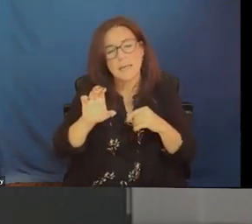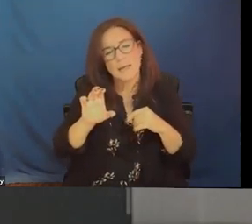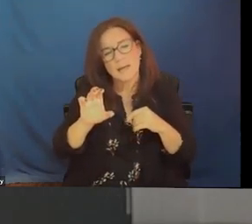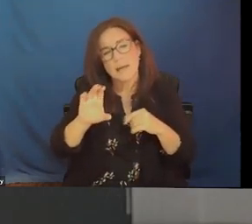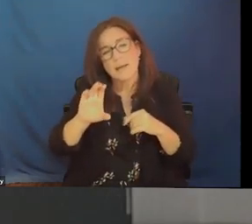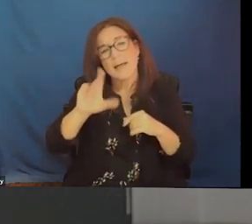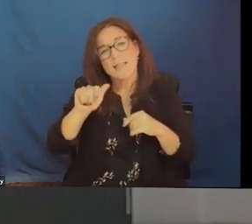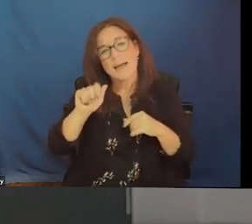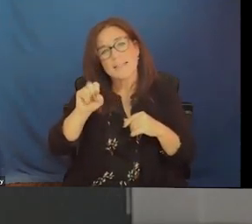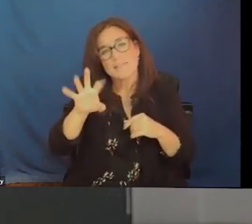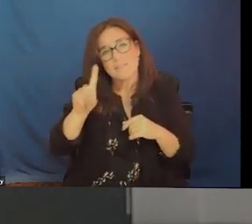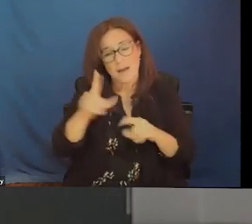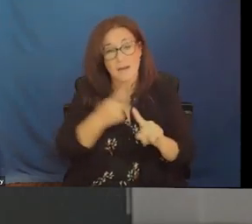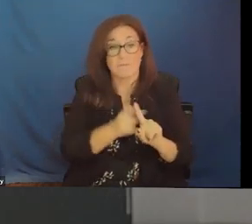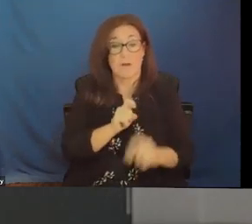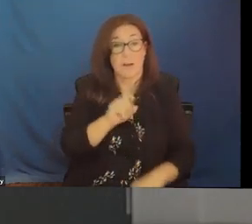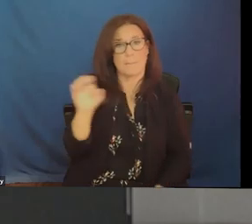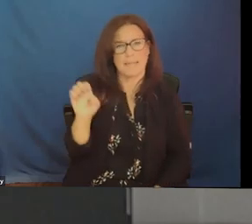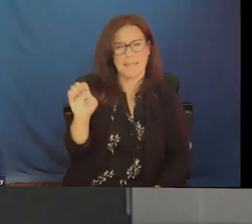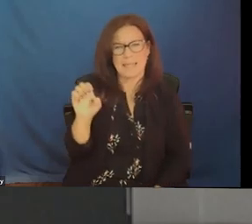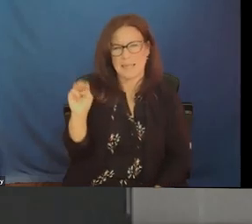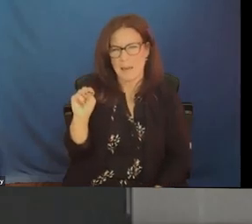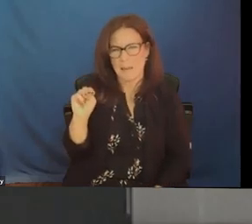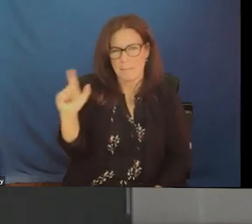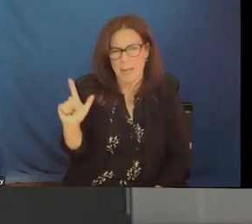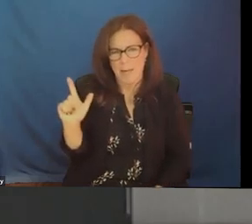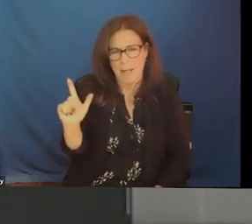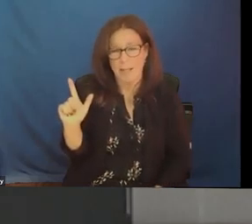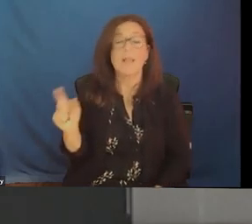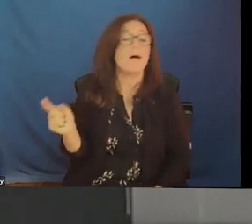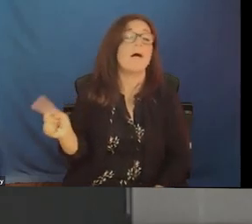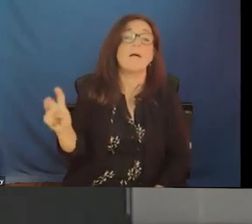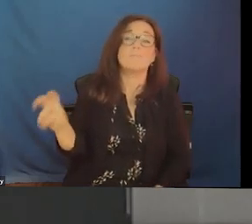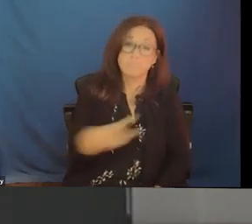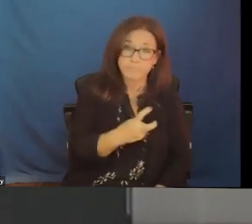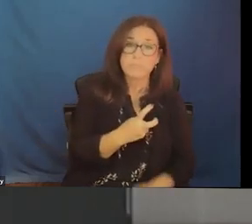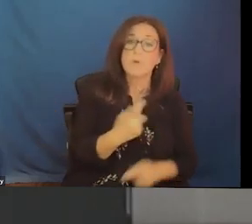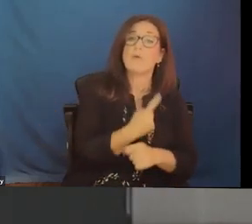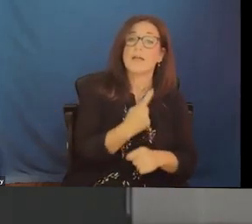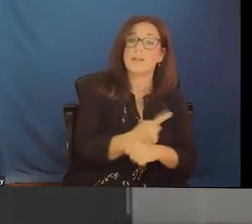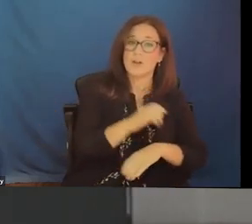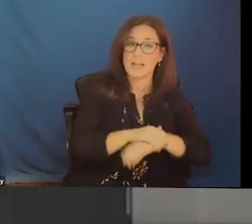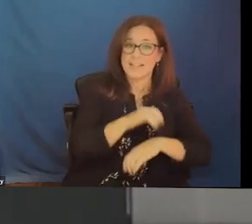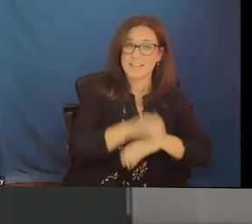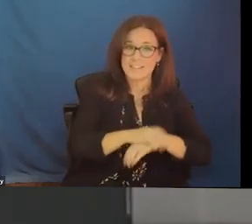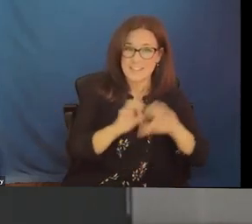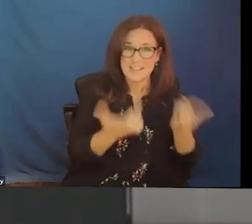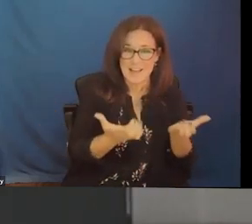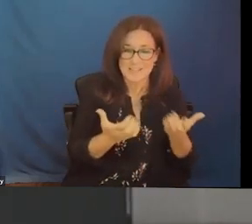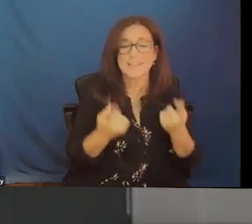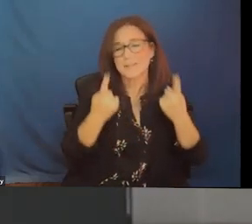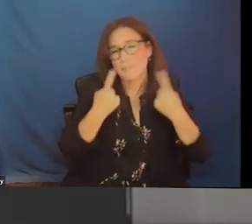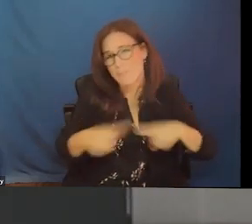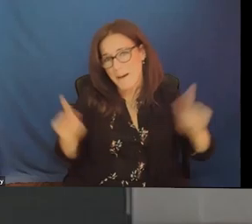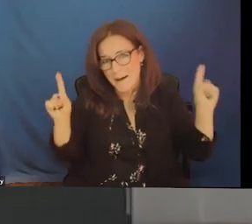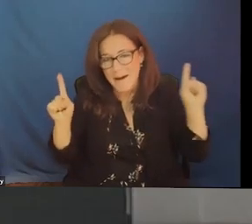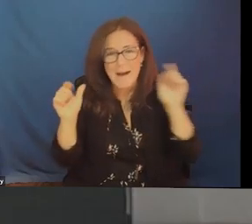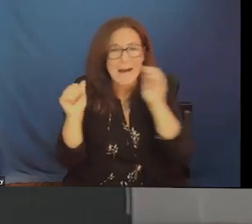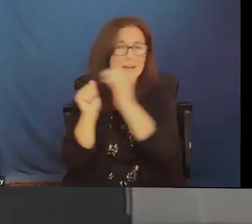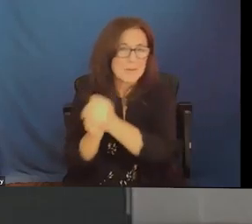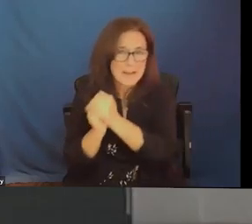de estudiantes multilingües emergentes señor alan scott en ahora alumnos normales de las clases de inglés así que muchas gracias a todos estos estudiantes